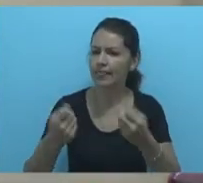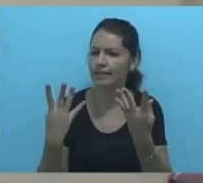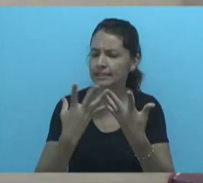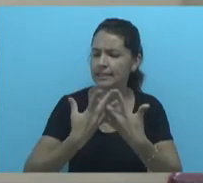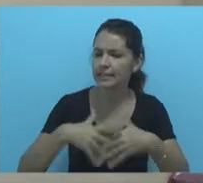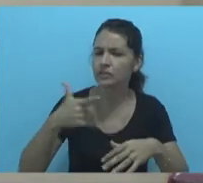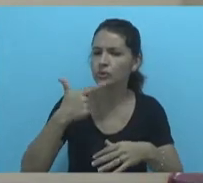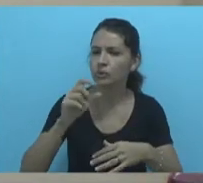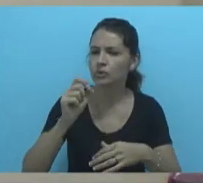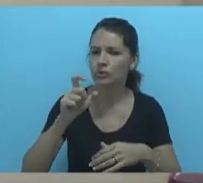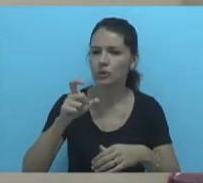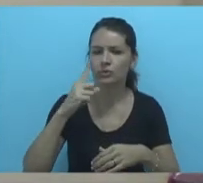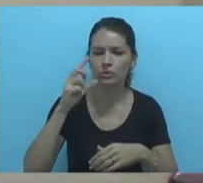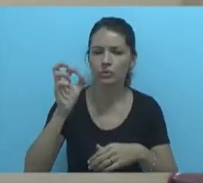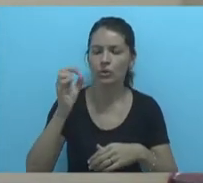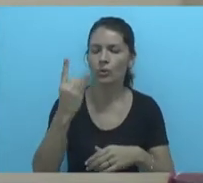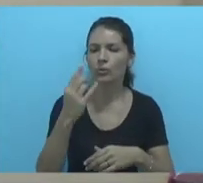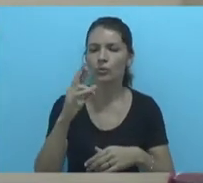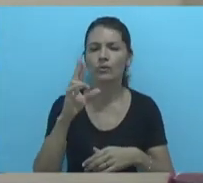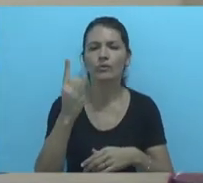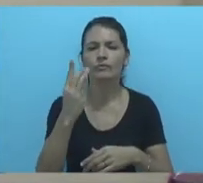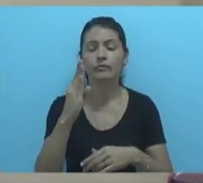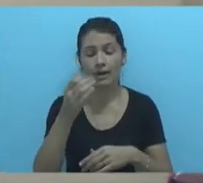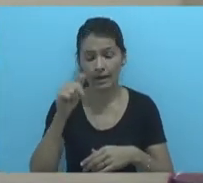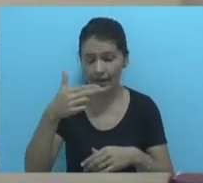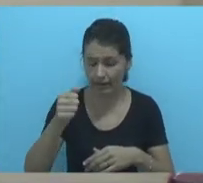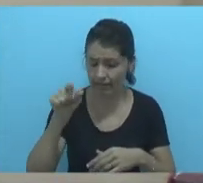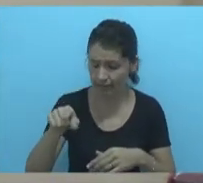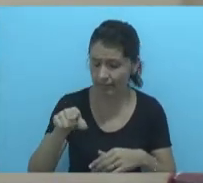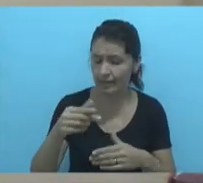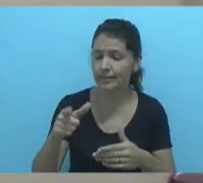más necesitamos para avanzar en estos proyectos a nivel provincial?